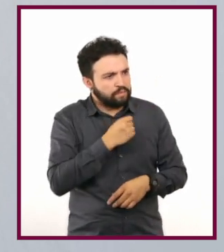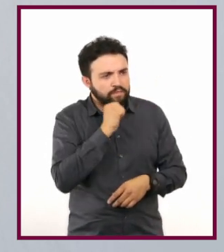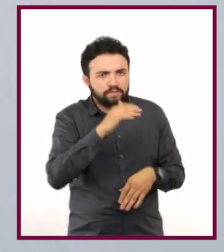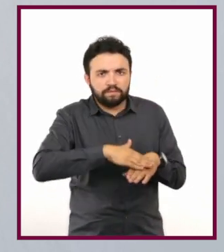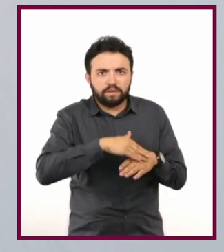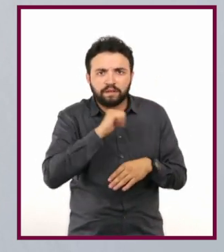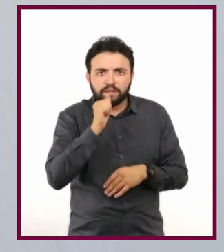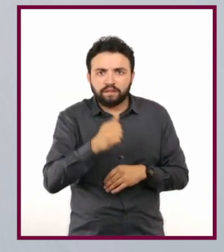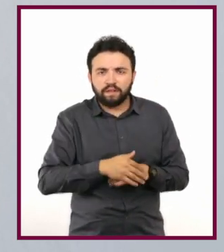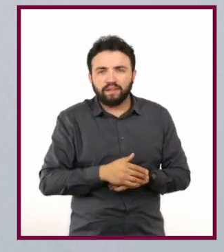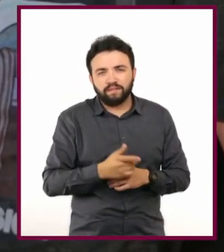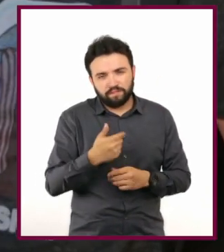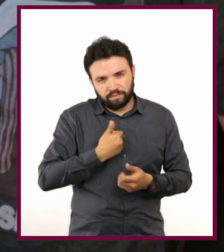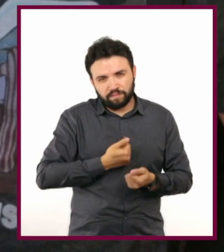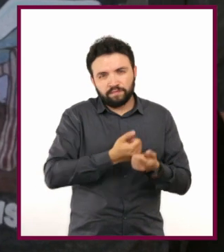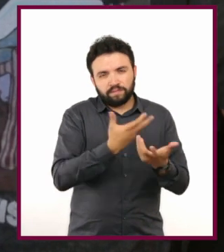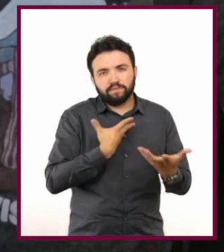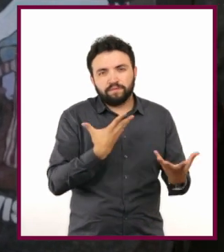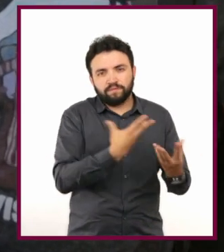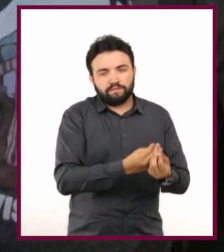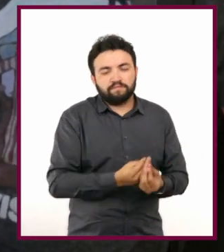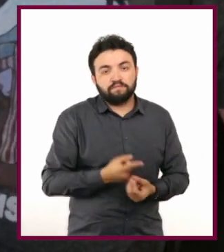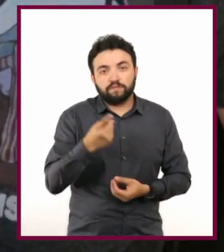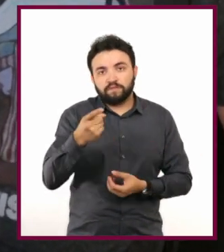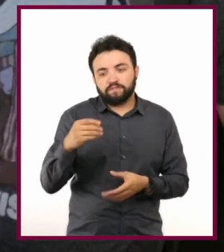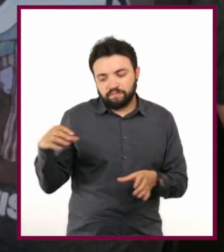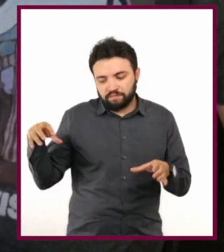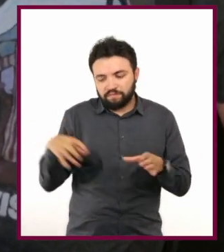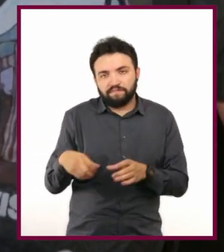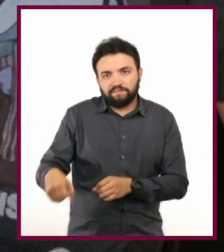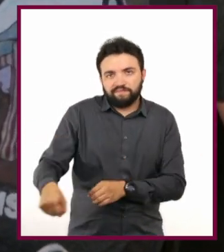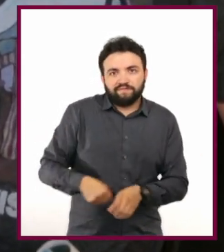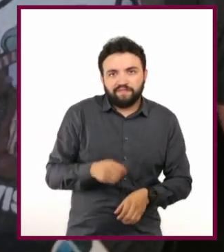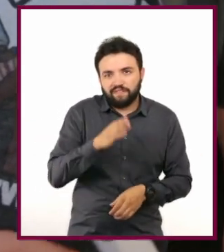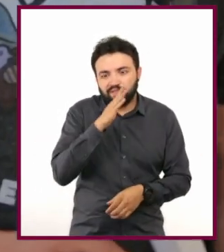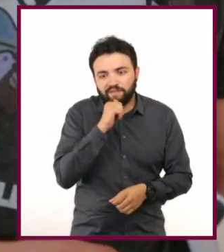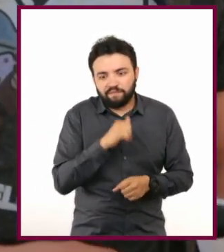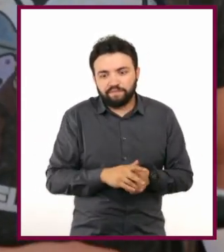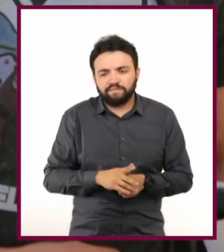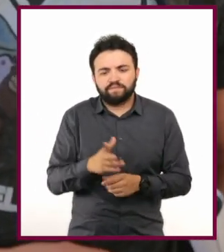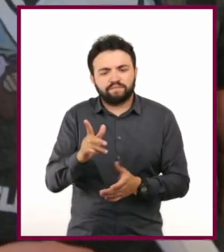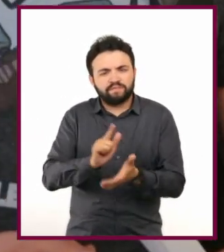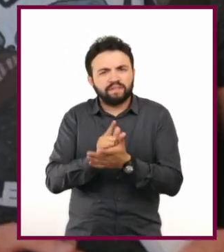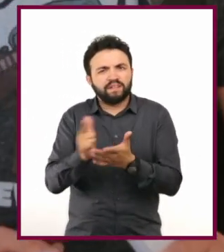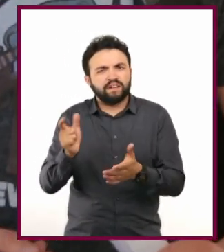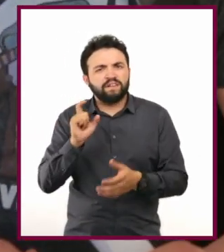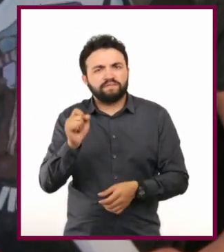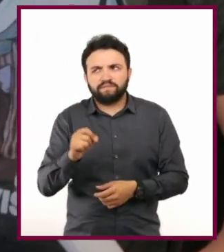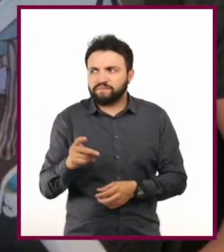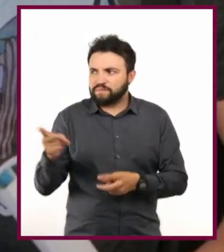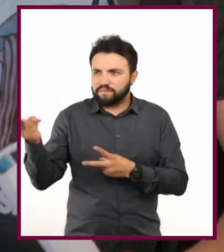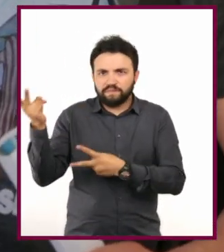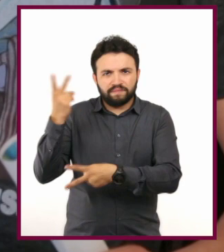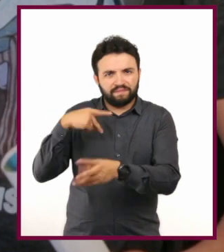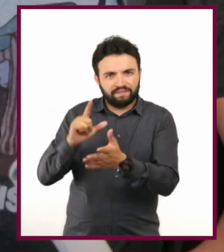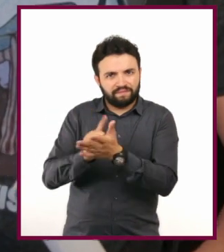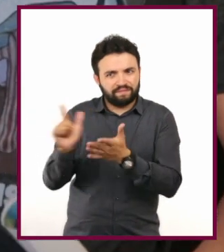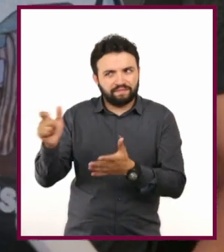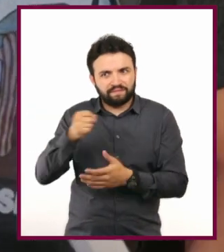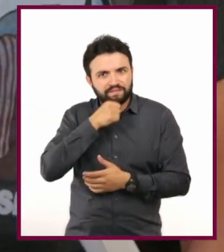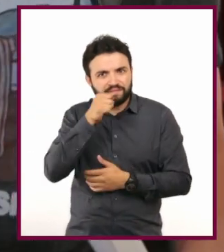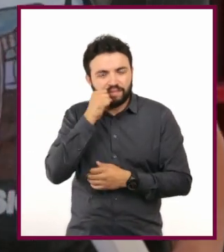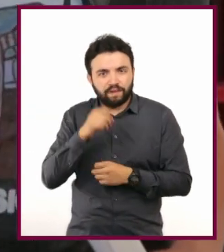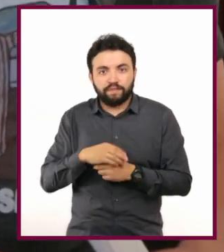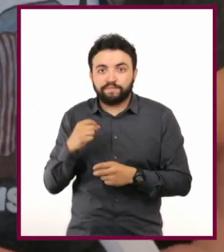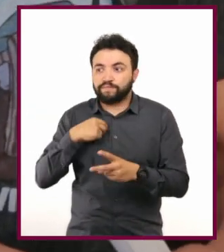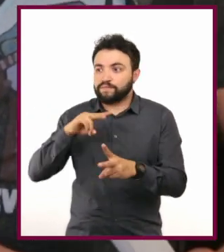Llévame contigo. No cabes en mi maleta. ¿Y todos esos libros? ¿Vienes de una librería de viejitos o qué?